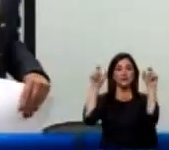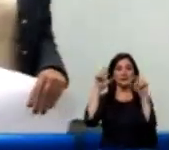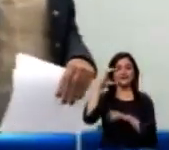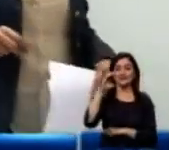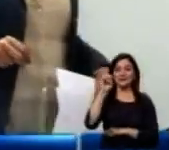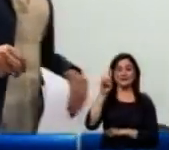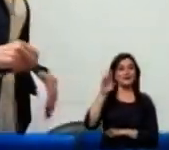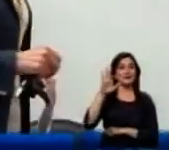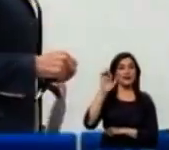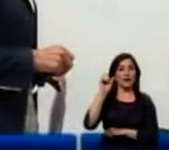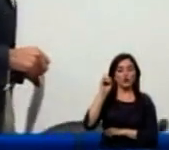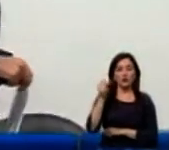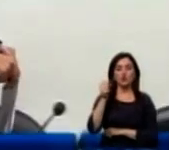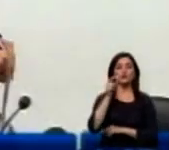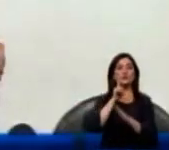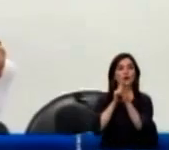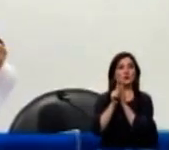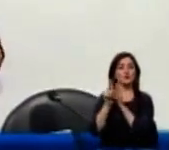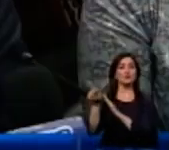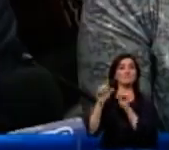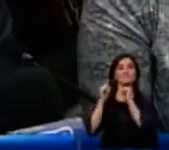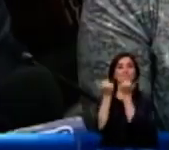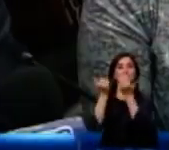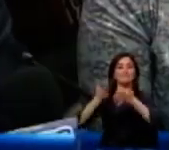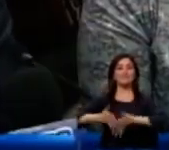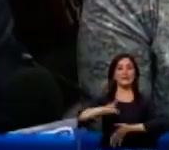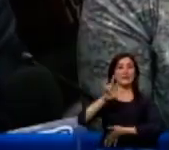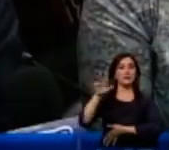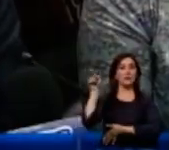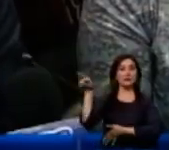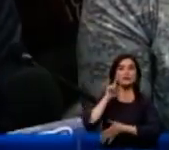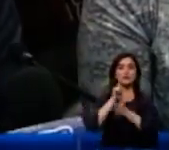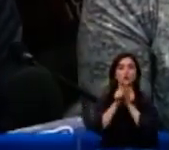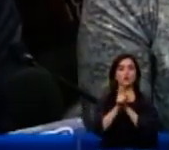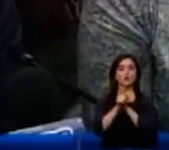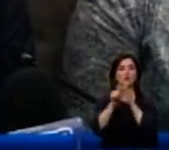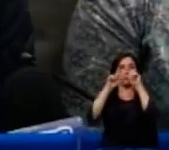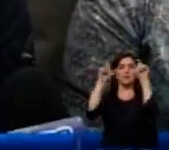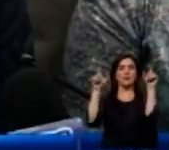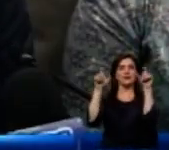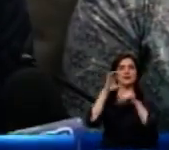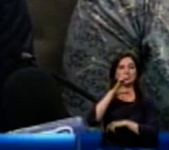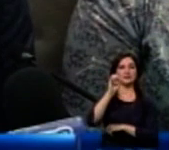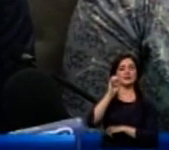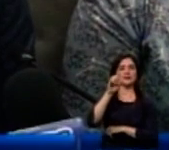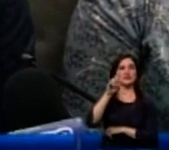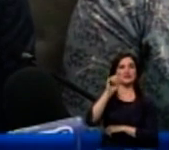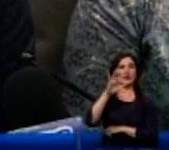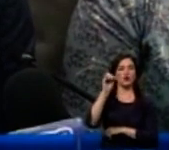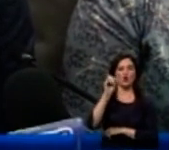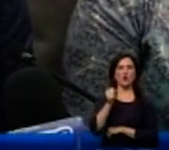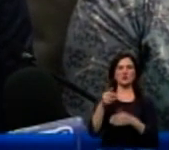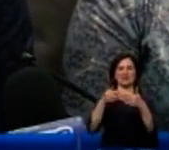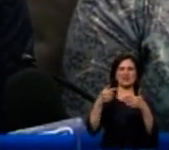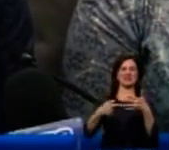denuncia que hizo la asambleísta de Alianza País, Rosana Alvarado. Sedatos se hace fraude a sí mismo. Indaguen los posibles delitos